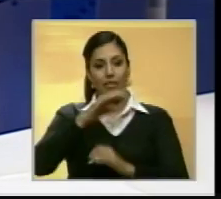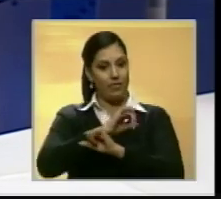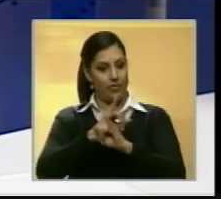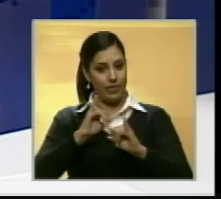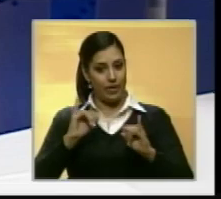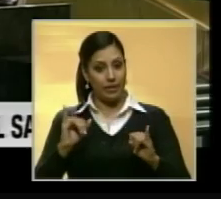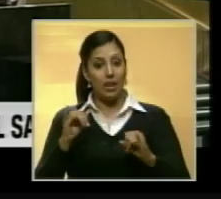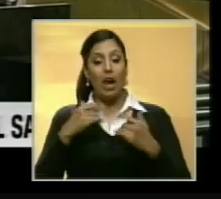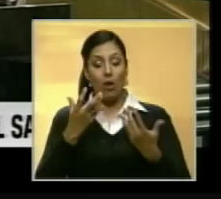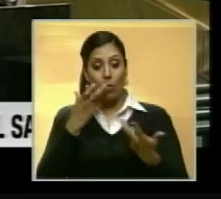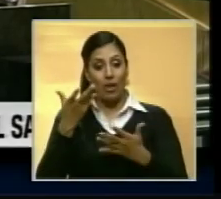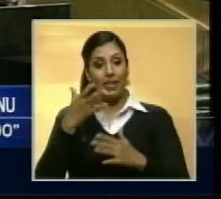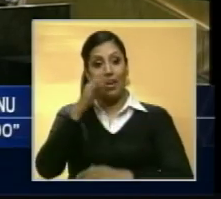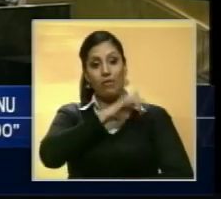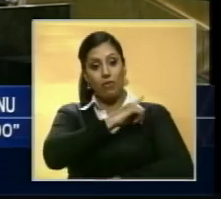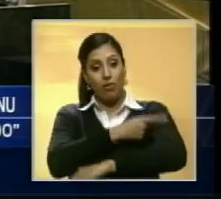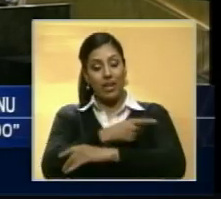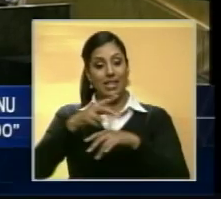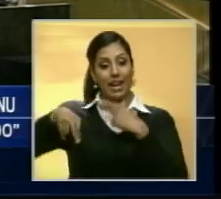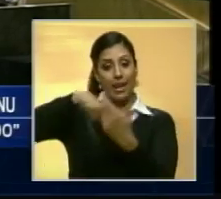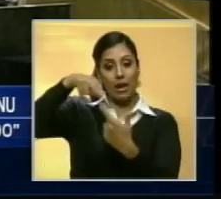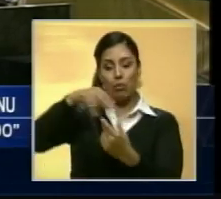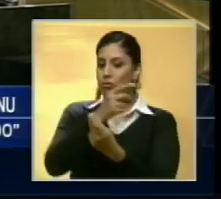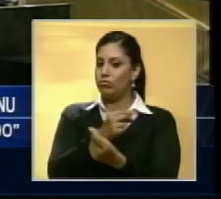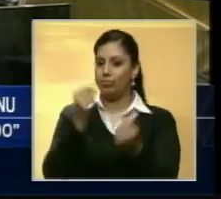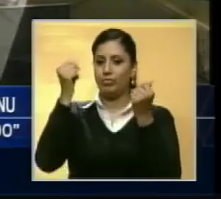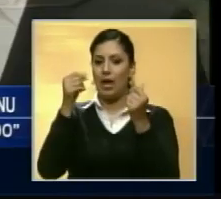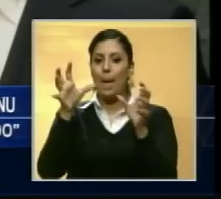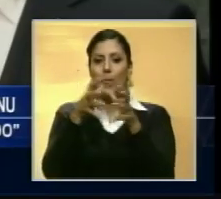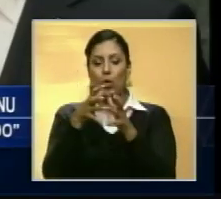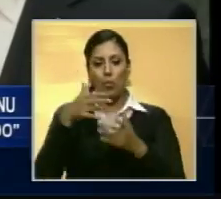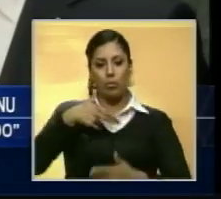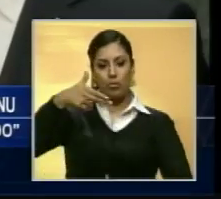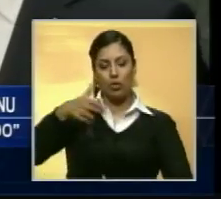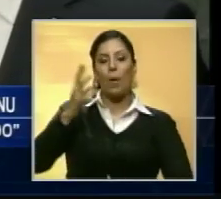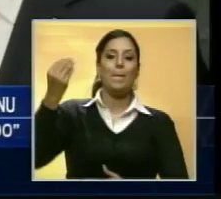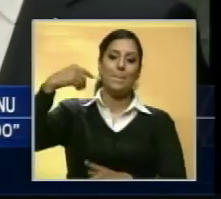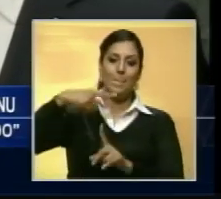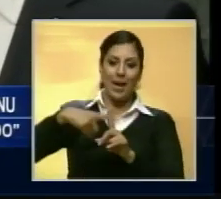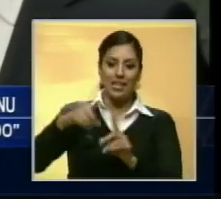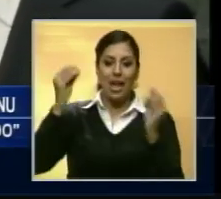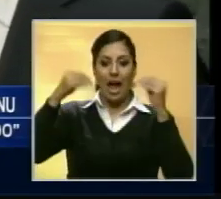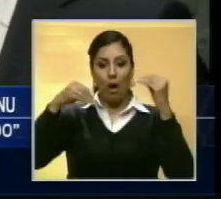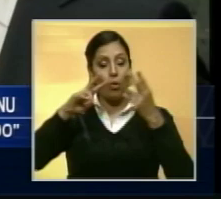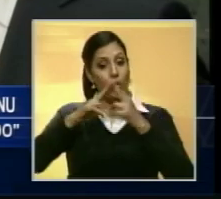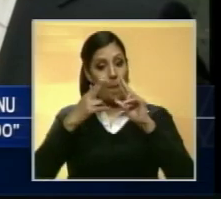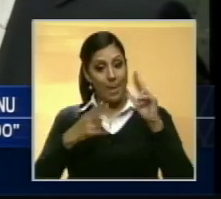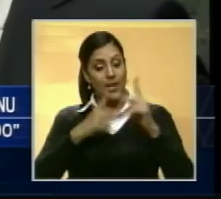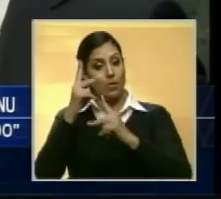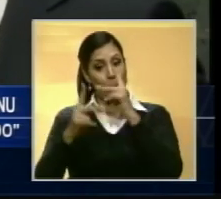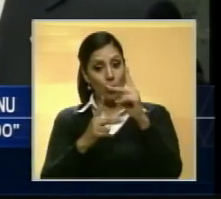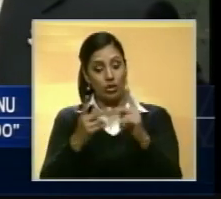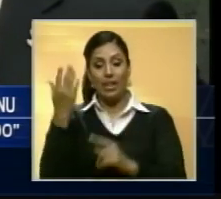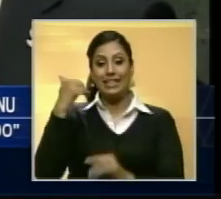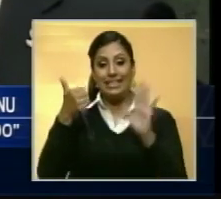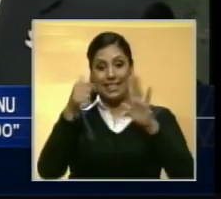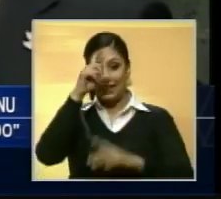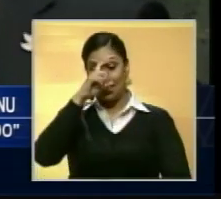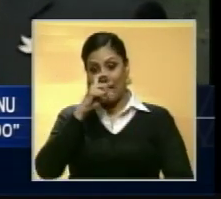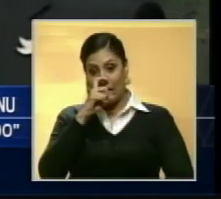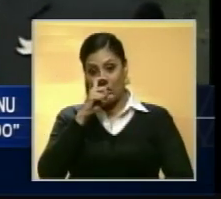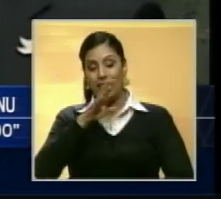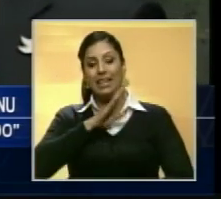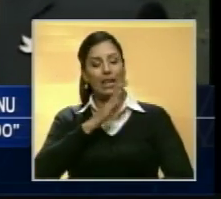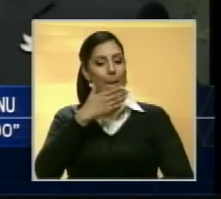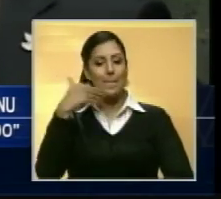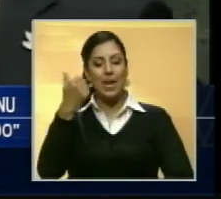culminado. Señaló que las fuerzas revolucionarias desaparecen como grupo armado y añadió que el acuerdo de paz en proceso desde hace 6 años es